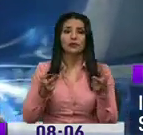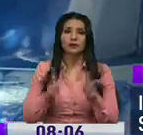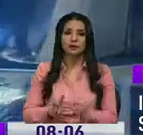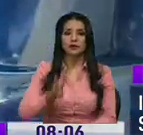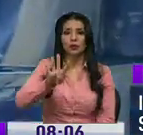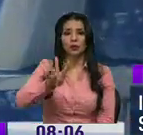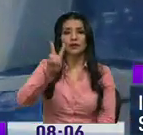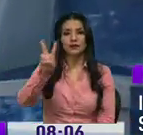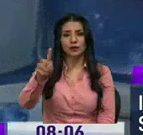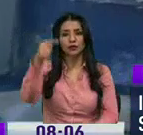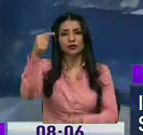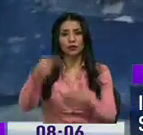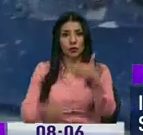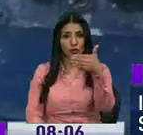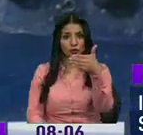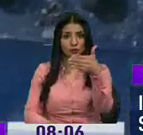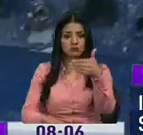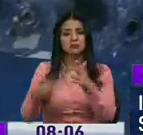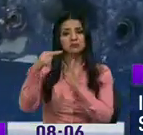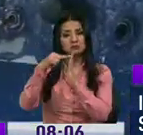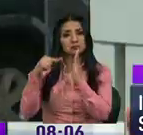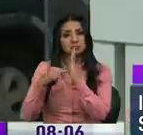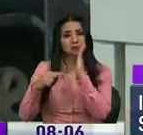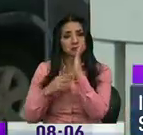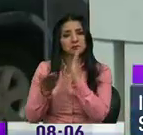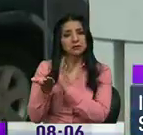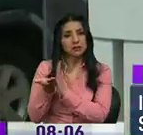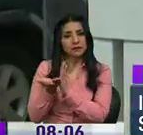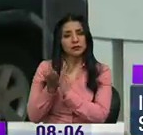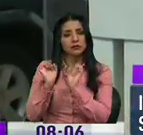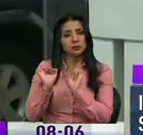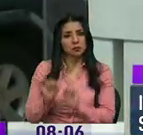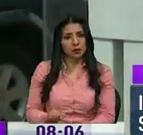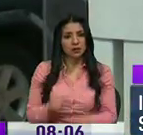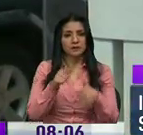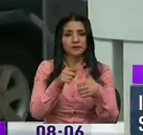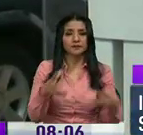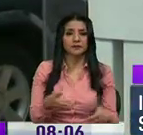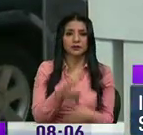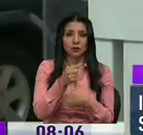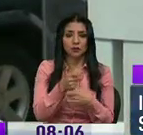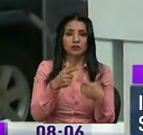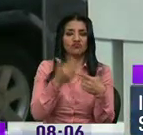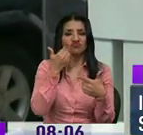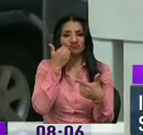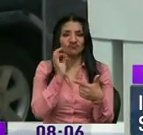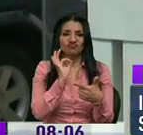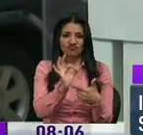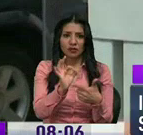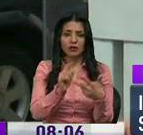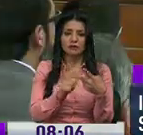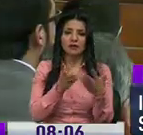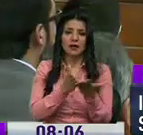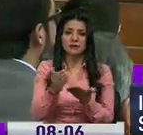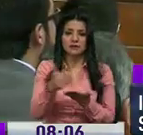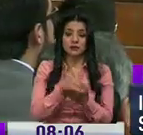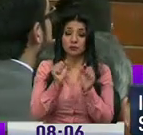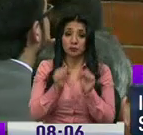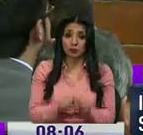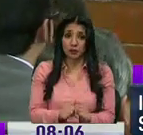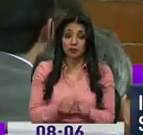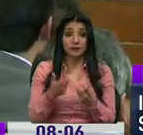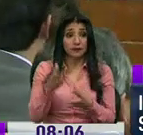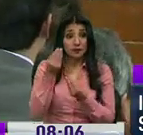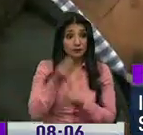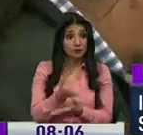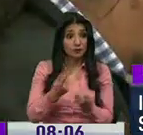42 indicadores para mejorar el servicio. Los parámetros de calidad son seguridad, confort, eficiencia, universalidad y accesibilidad. Una vez que se